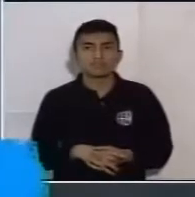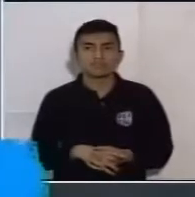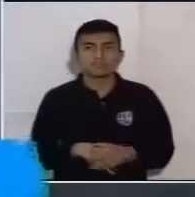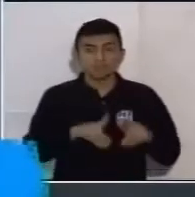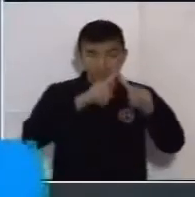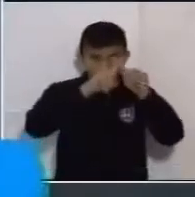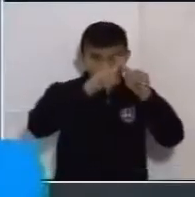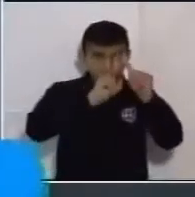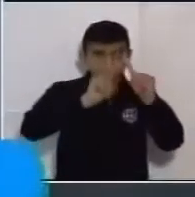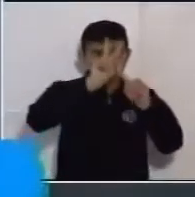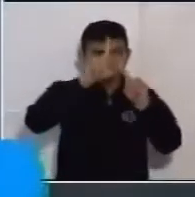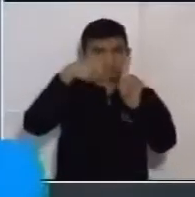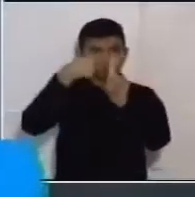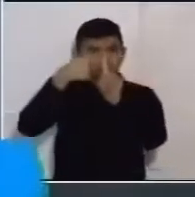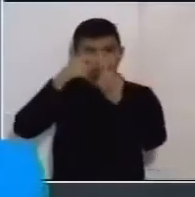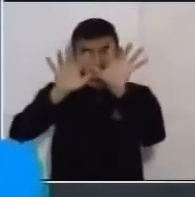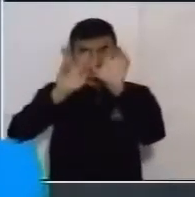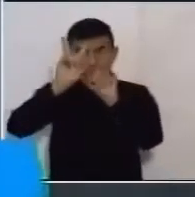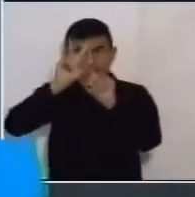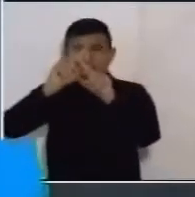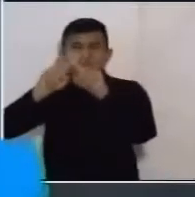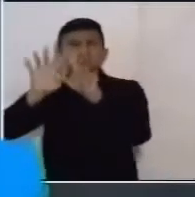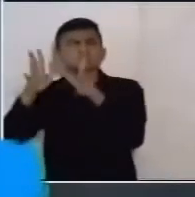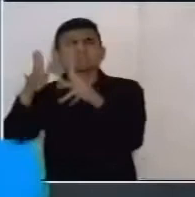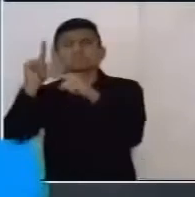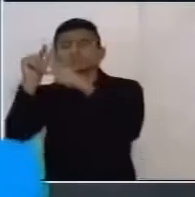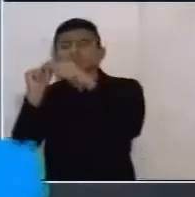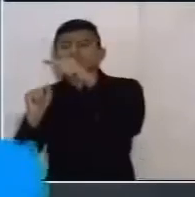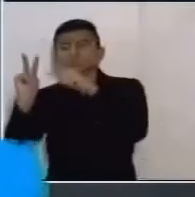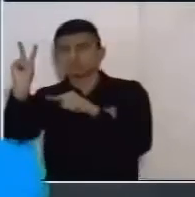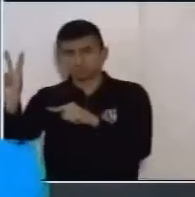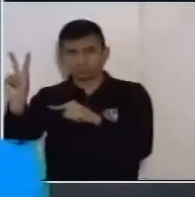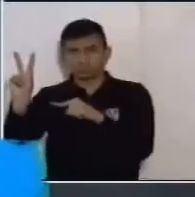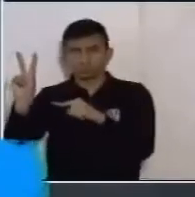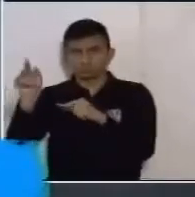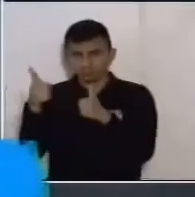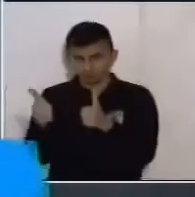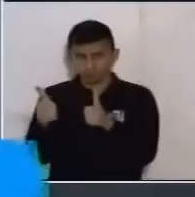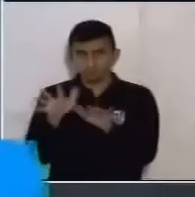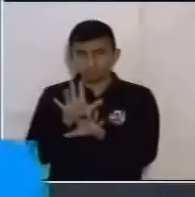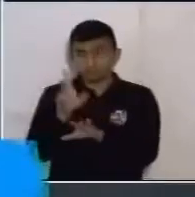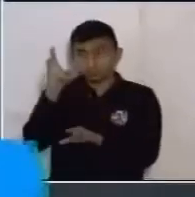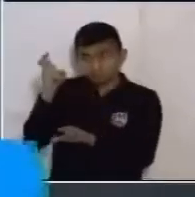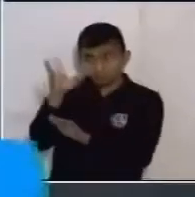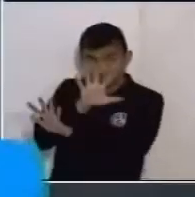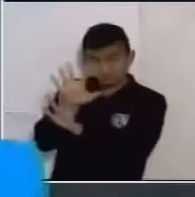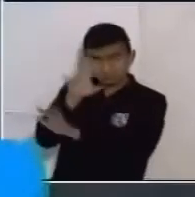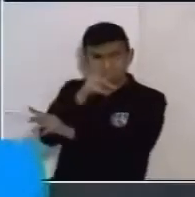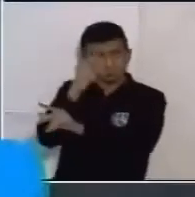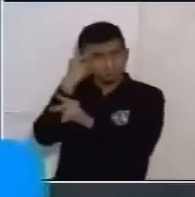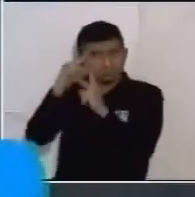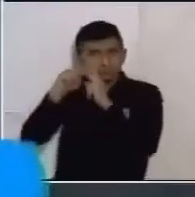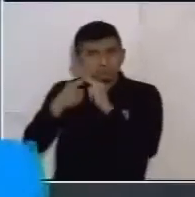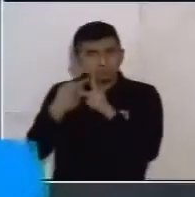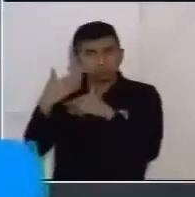X cuadrado más 12x dividido 2. Ahí ya lo vamos desarrollando.